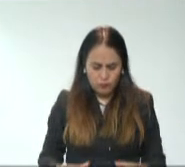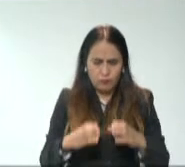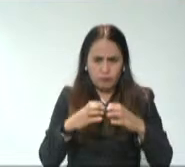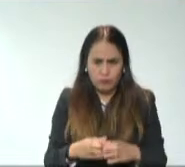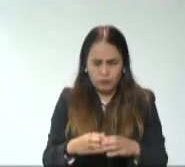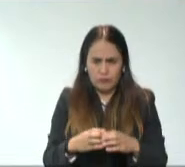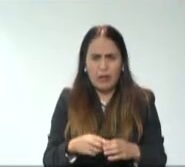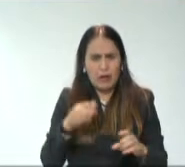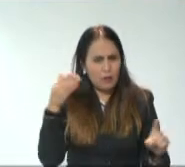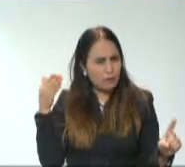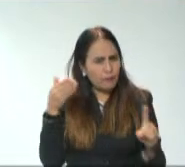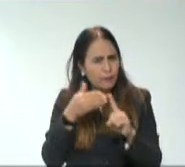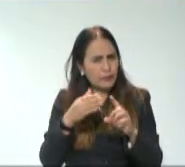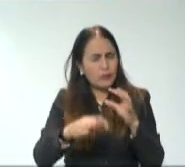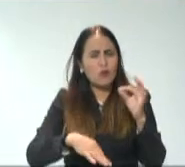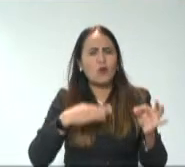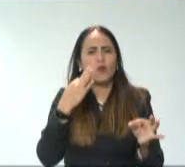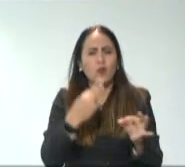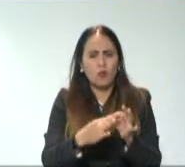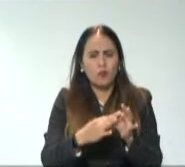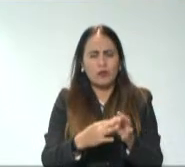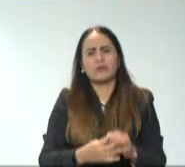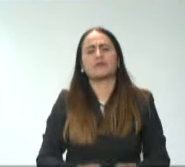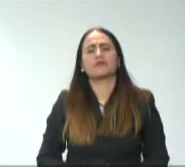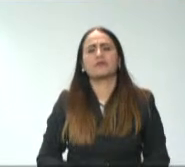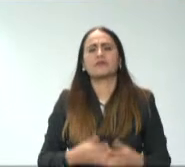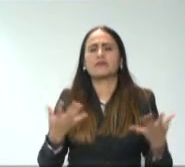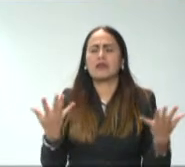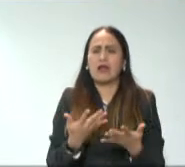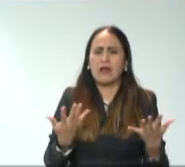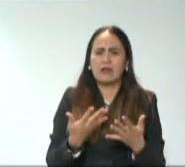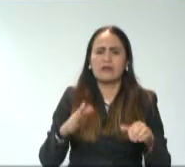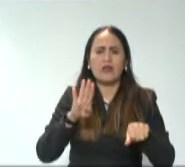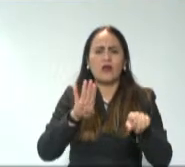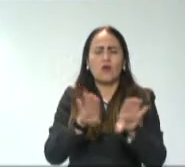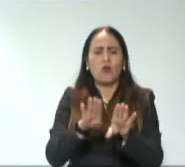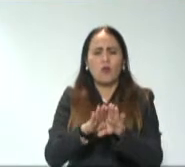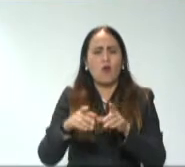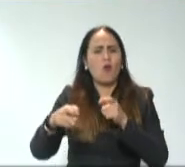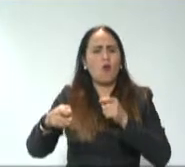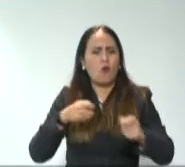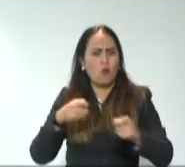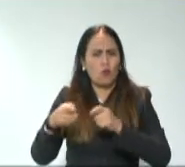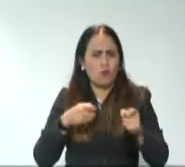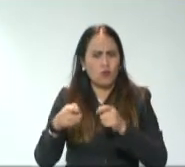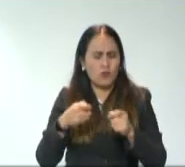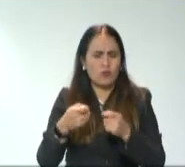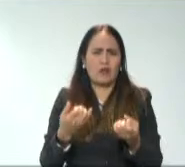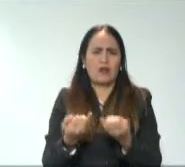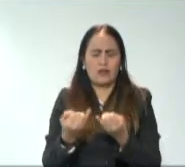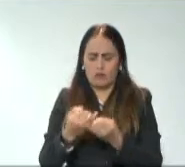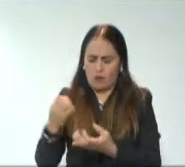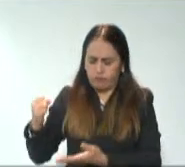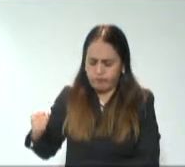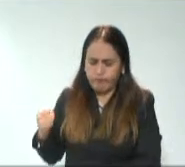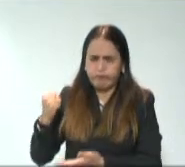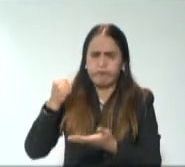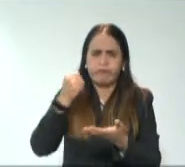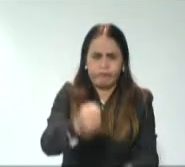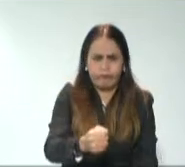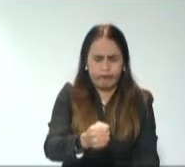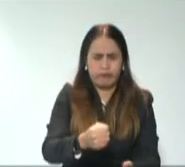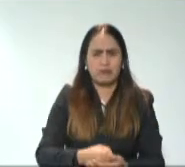encomienda desde la función pública las medidas preventivas de control de uso de los fondos emergentes